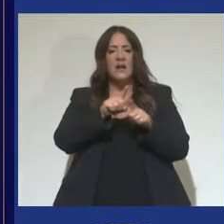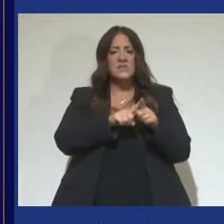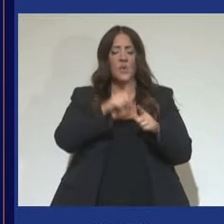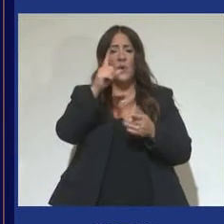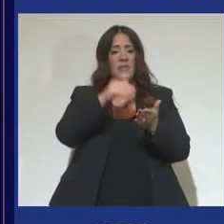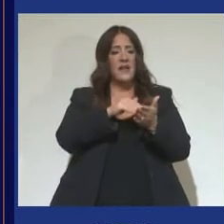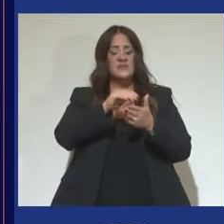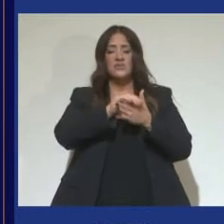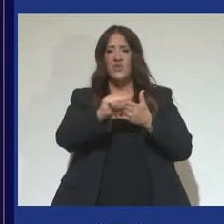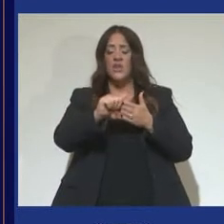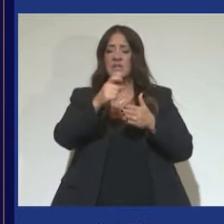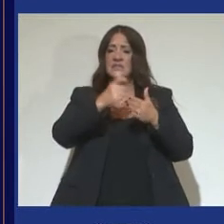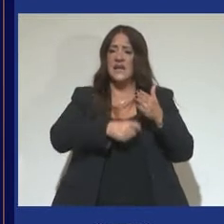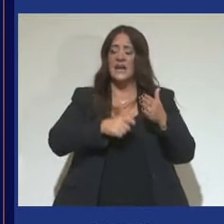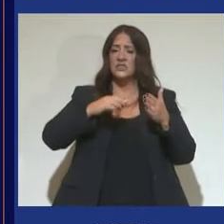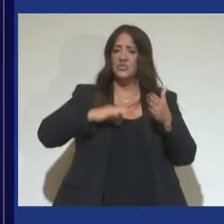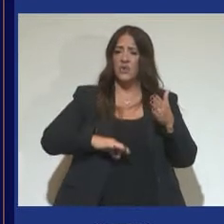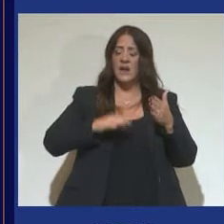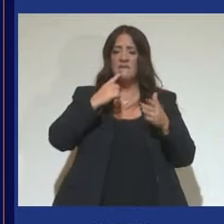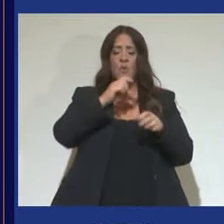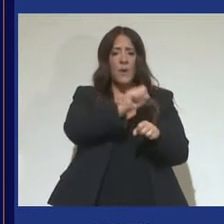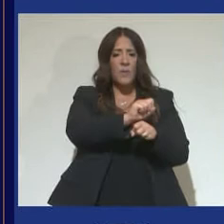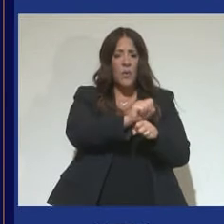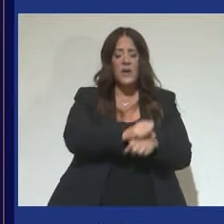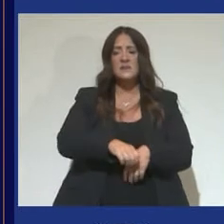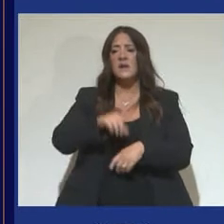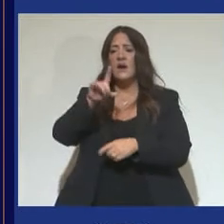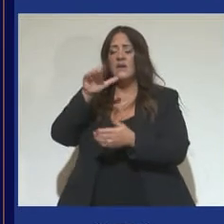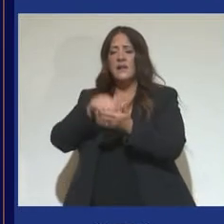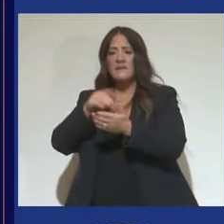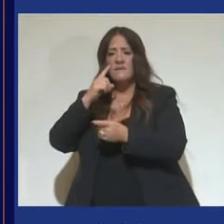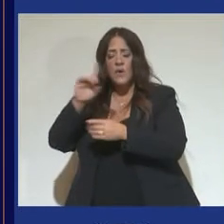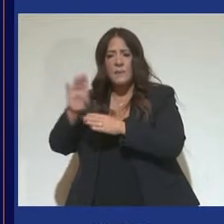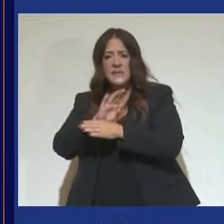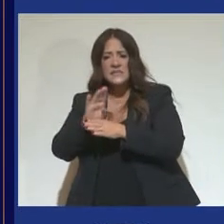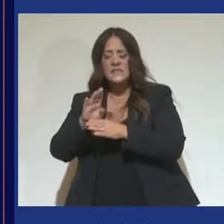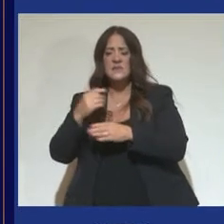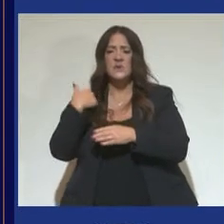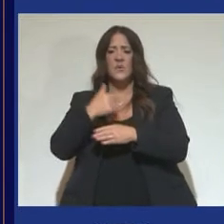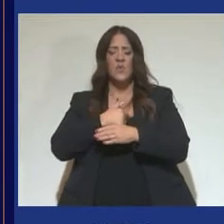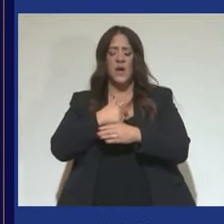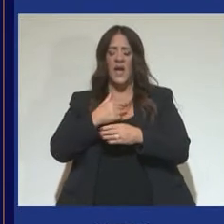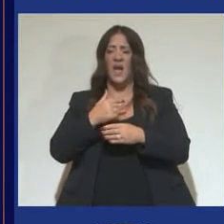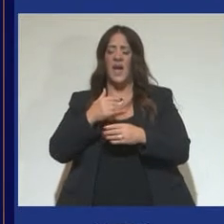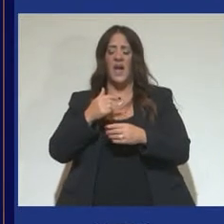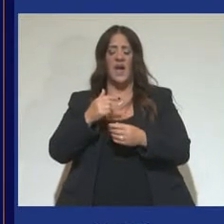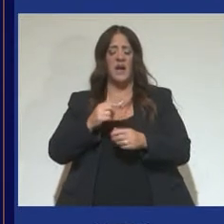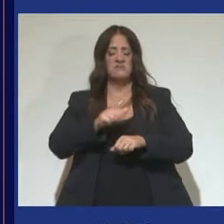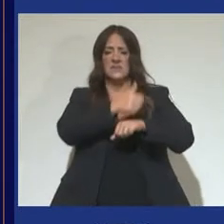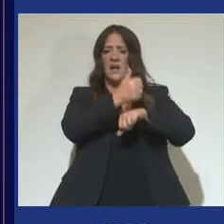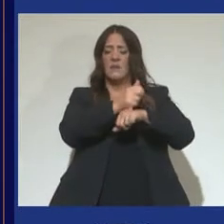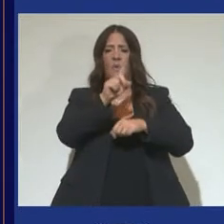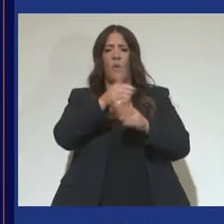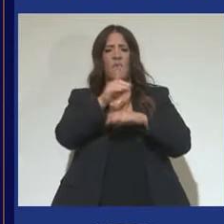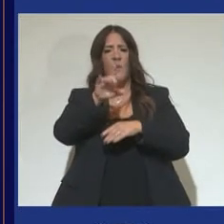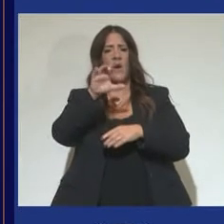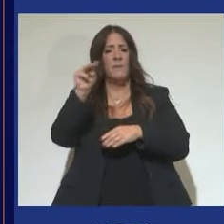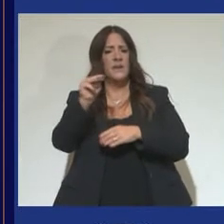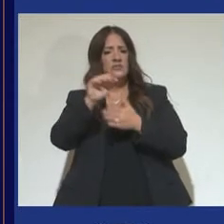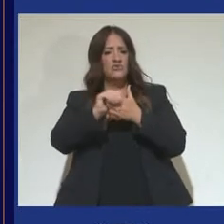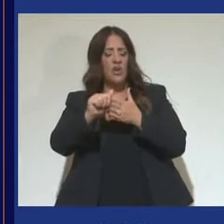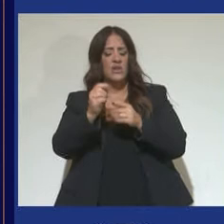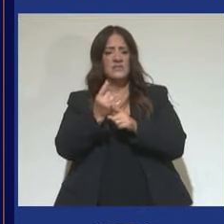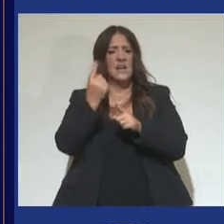en créditos de impuestos para empleadores para pequeñas empresas hace unos cuantos meses